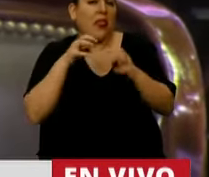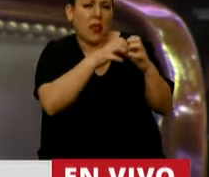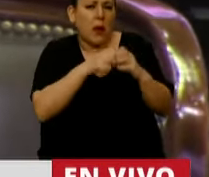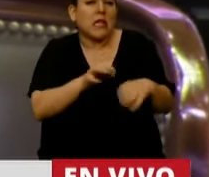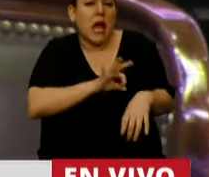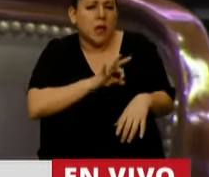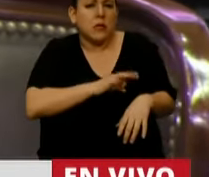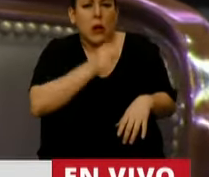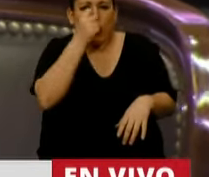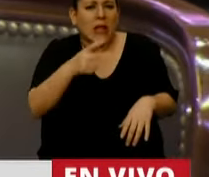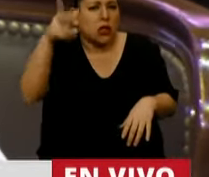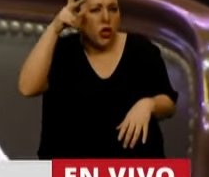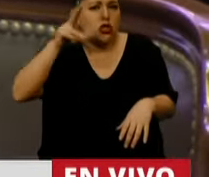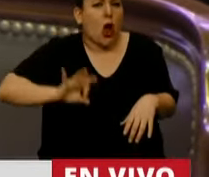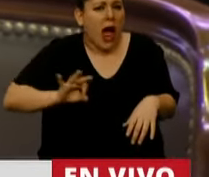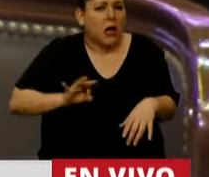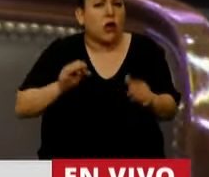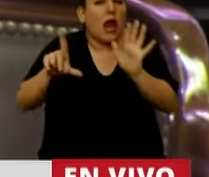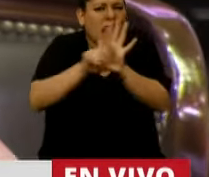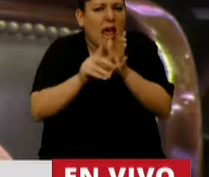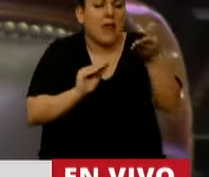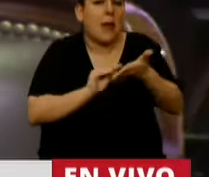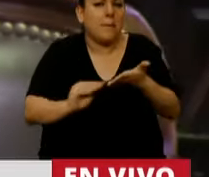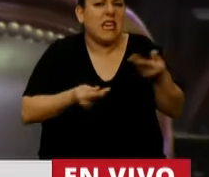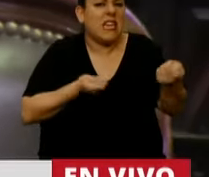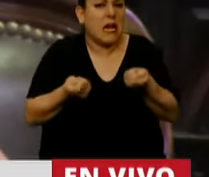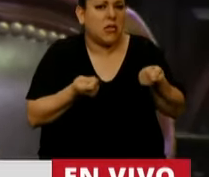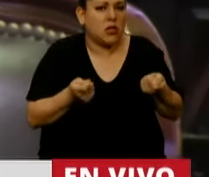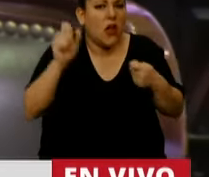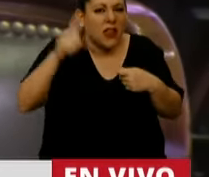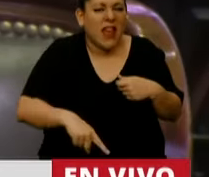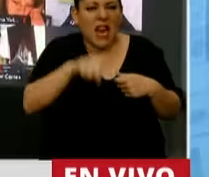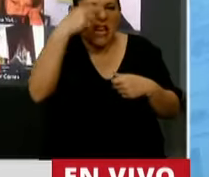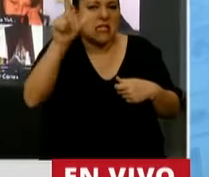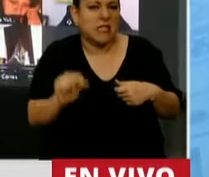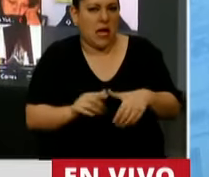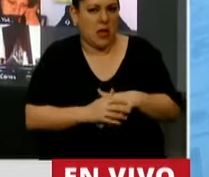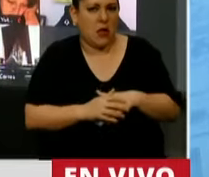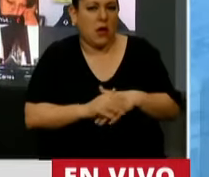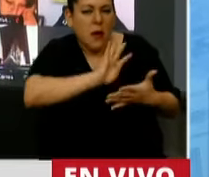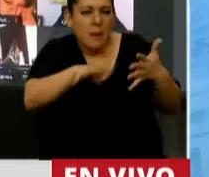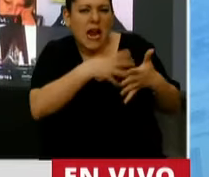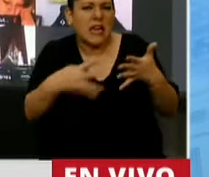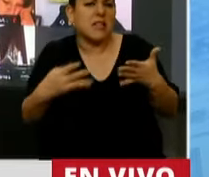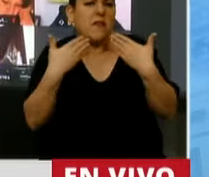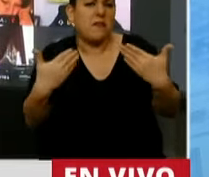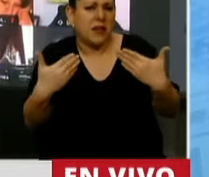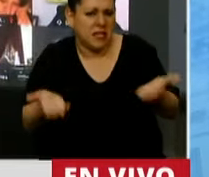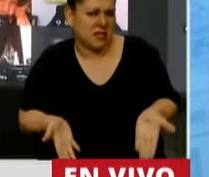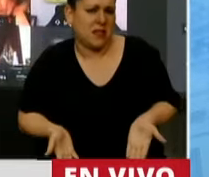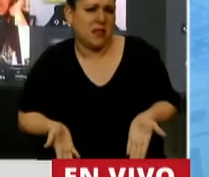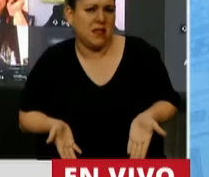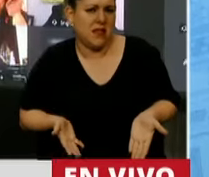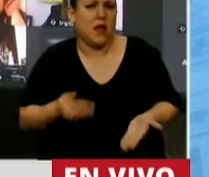años que tenemos la ley de administración financiera del Estado, la planilla de la felicidad, la puja distributiva